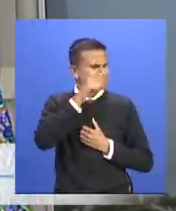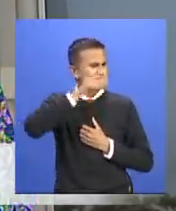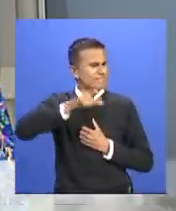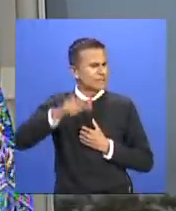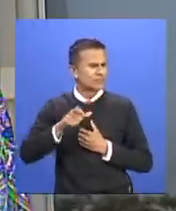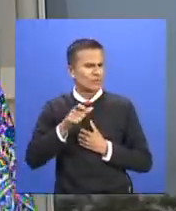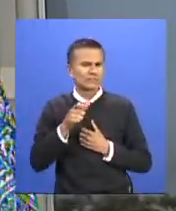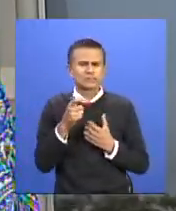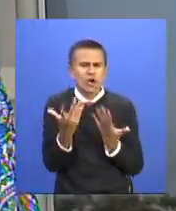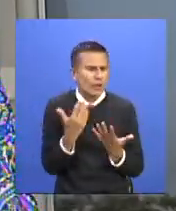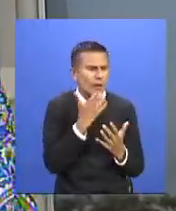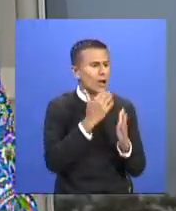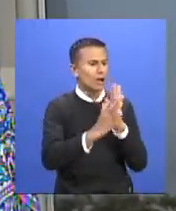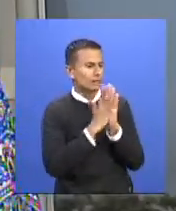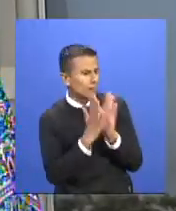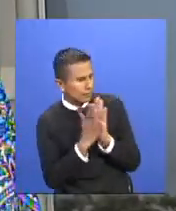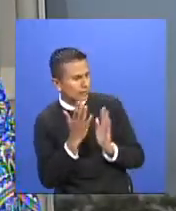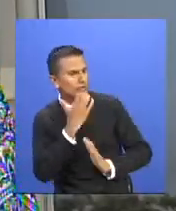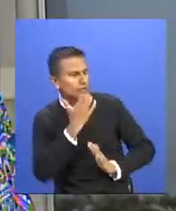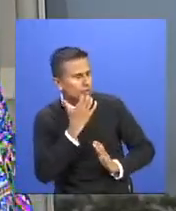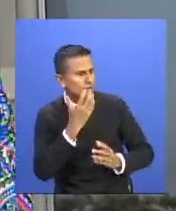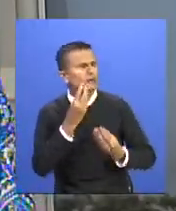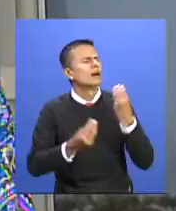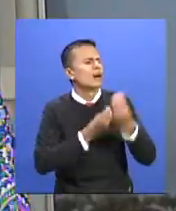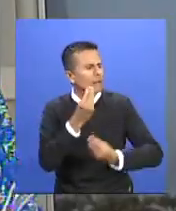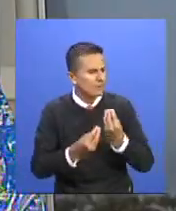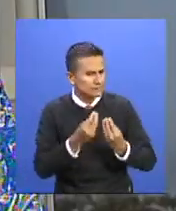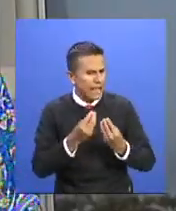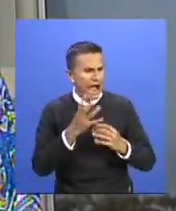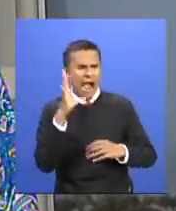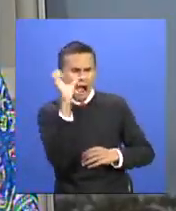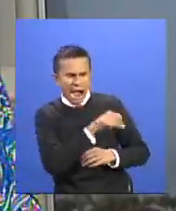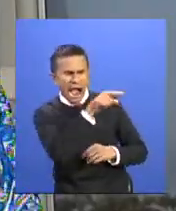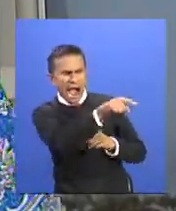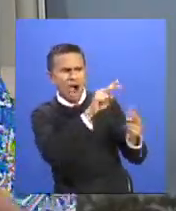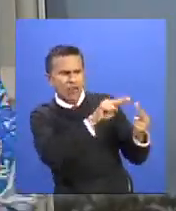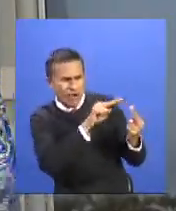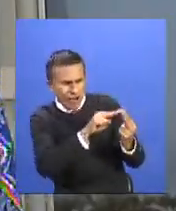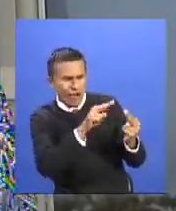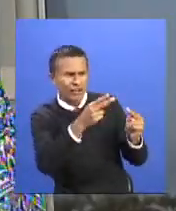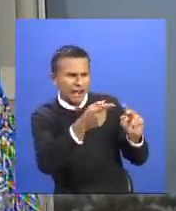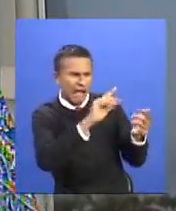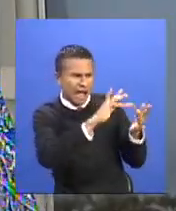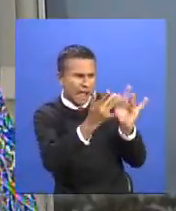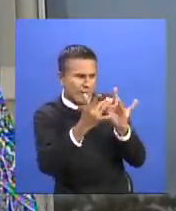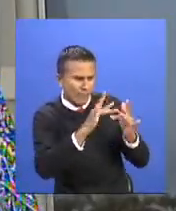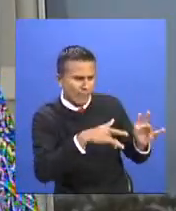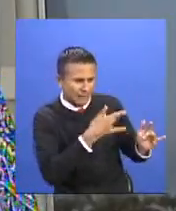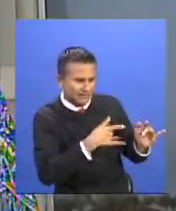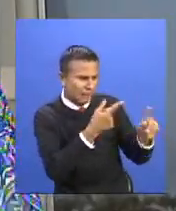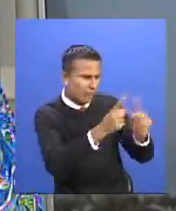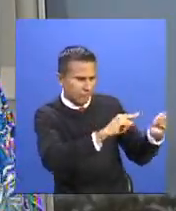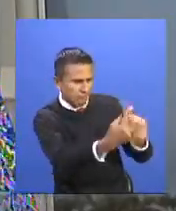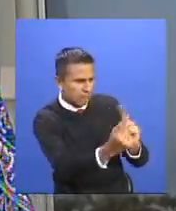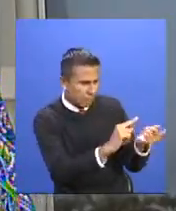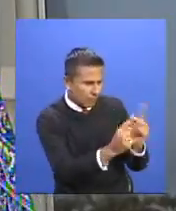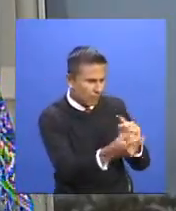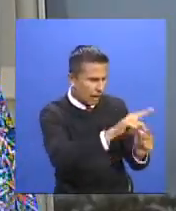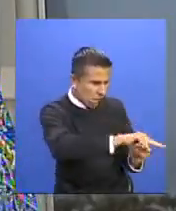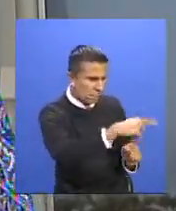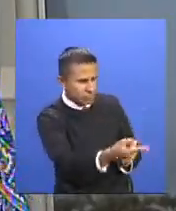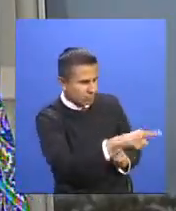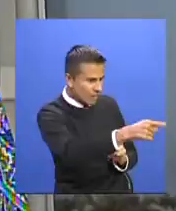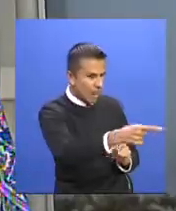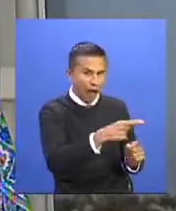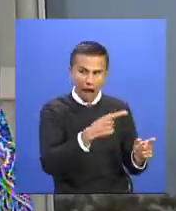a suministrar información. Entonces yo ya veo quiénes son amigos de quiénes, qué tanto se conocen entre mis empleados. Entonces es súper,